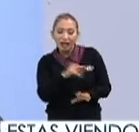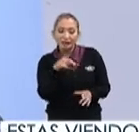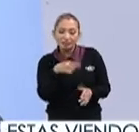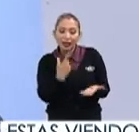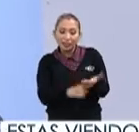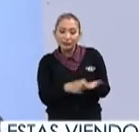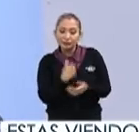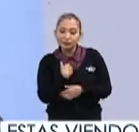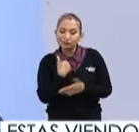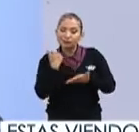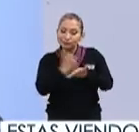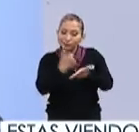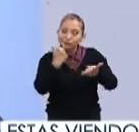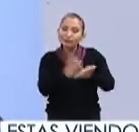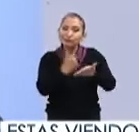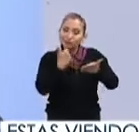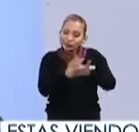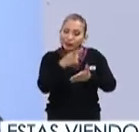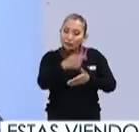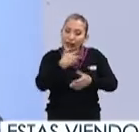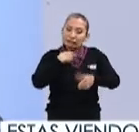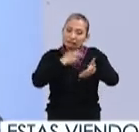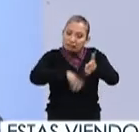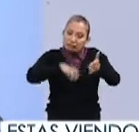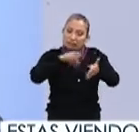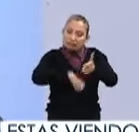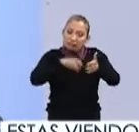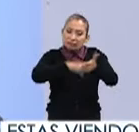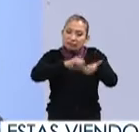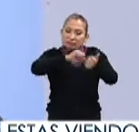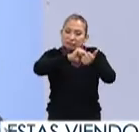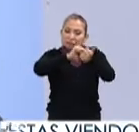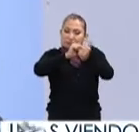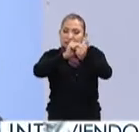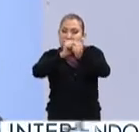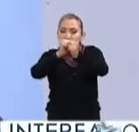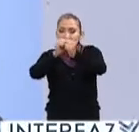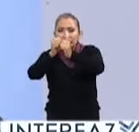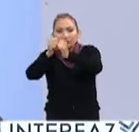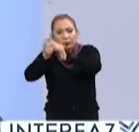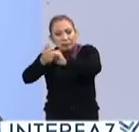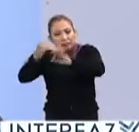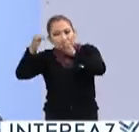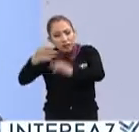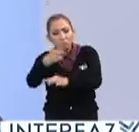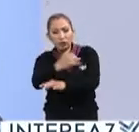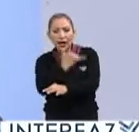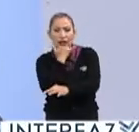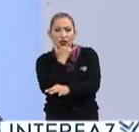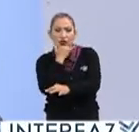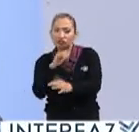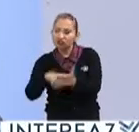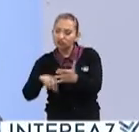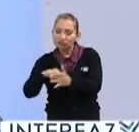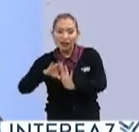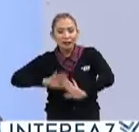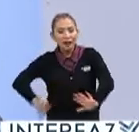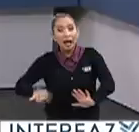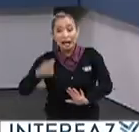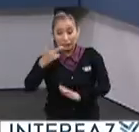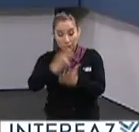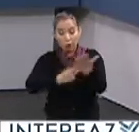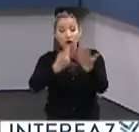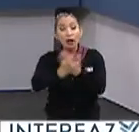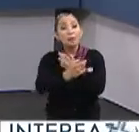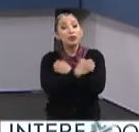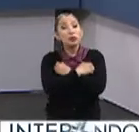ahí, entonces hay que hacer todo lo posible para que esa persona corrija esos errores de alguna manera, ¿no? Y todos estos